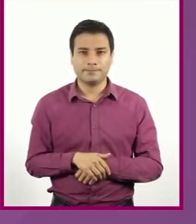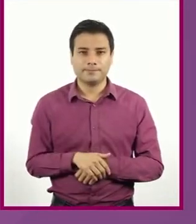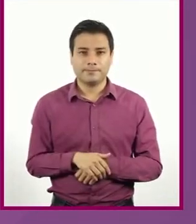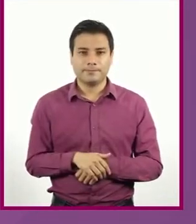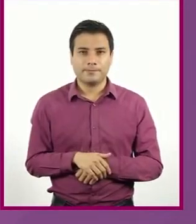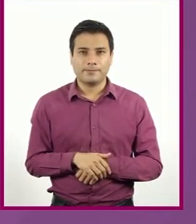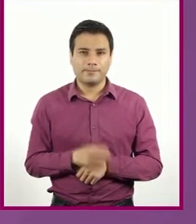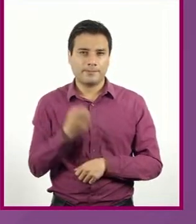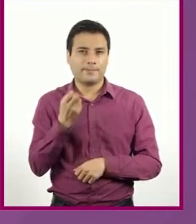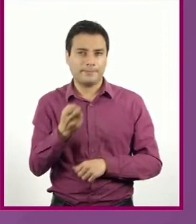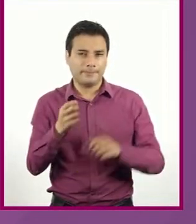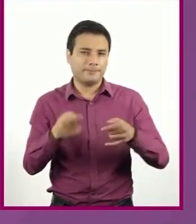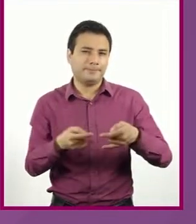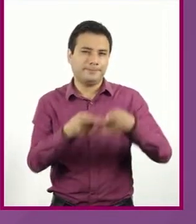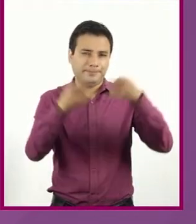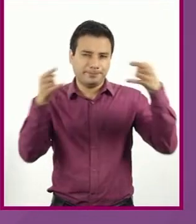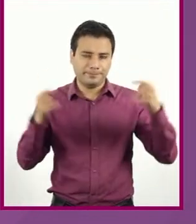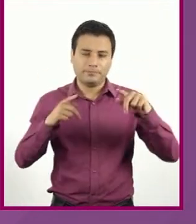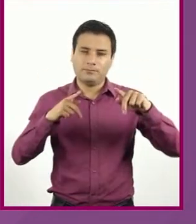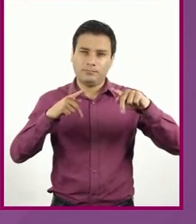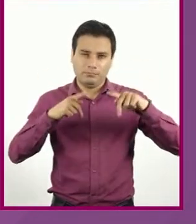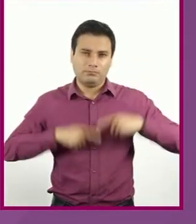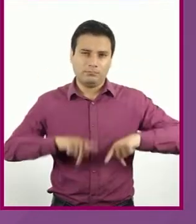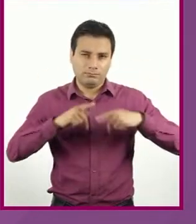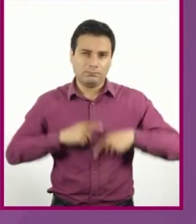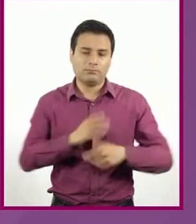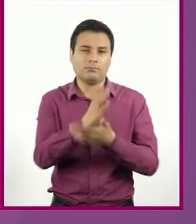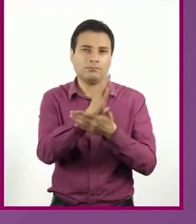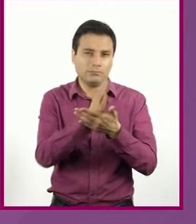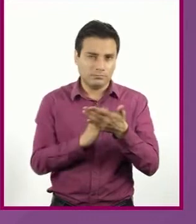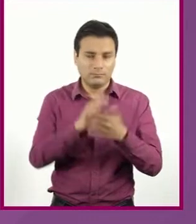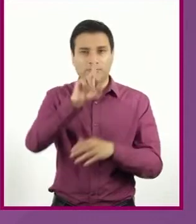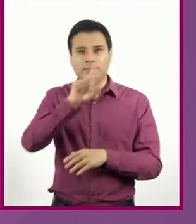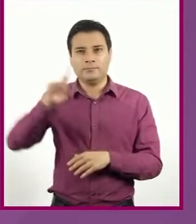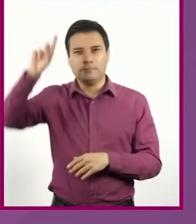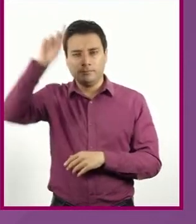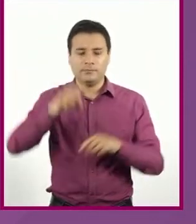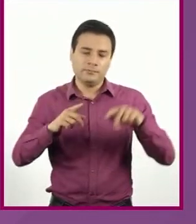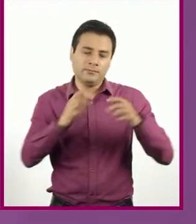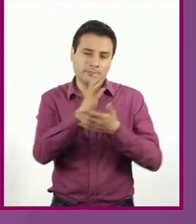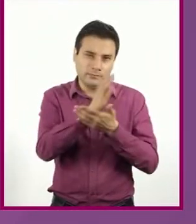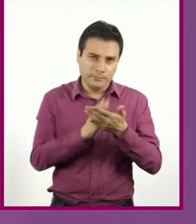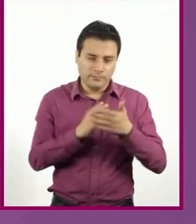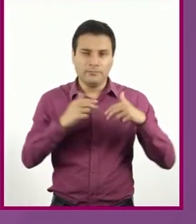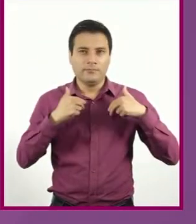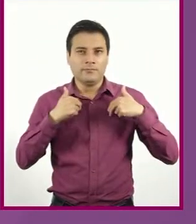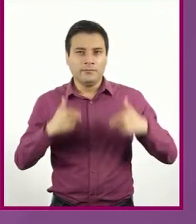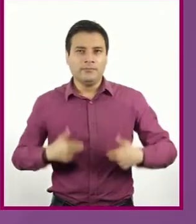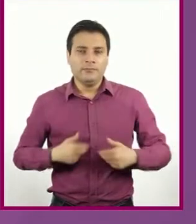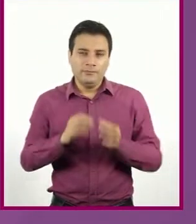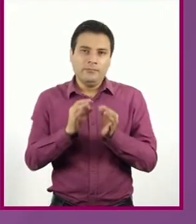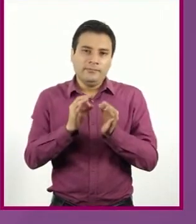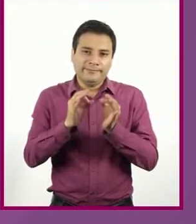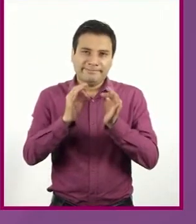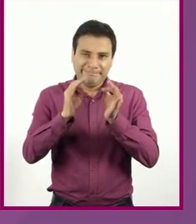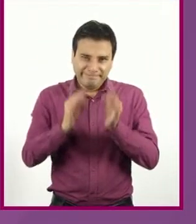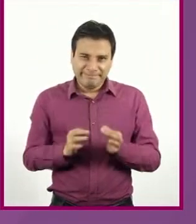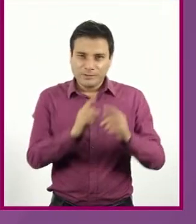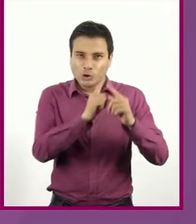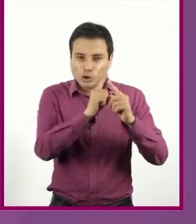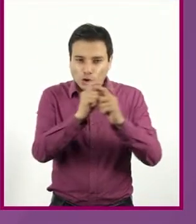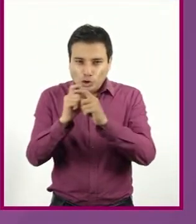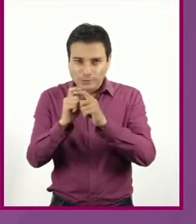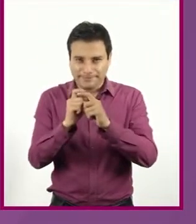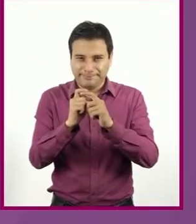Esta es la historia de un personaje mitad dios y mitad hombre, y fue escrita con signos cuneiformes